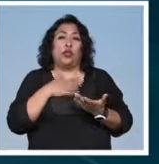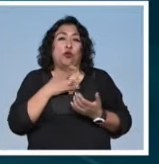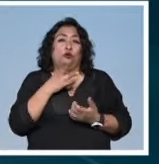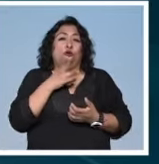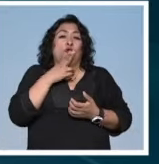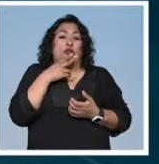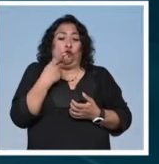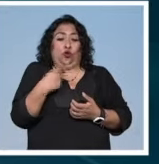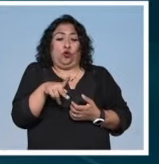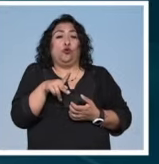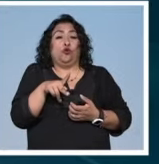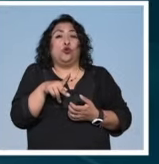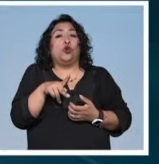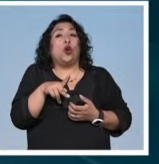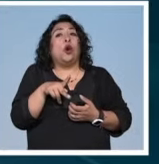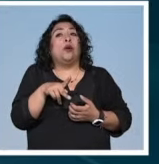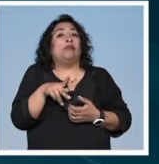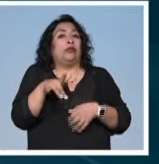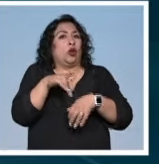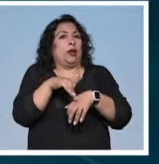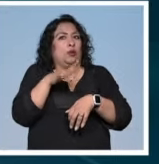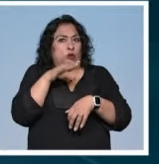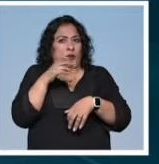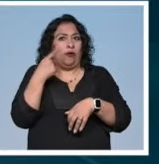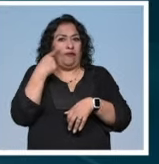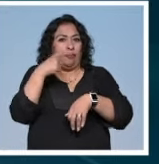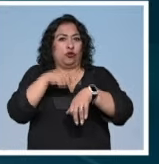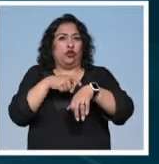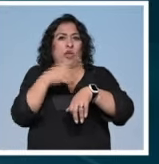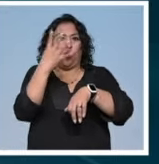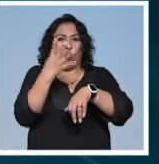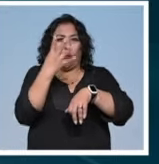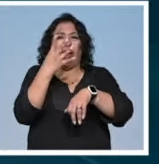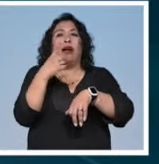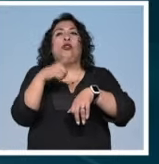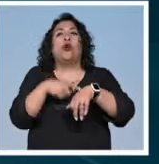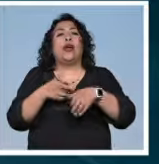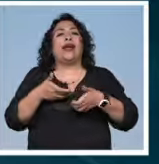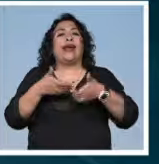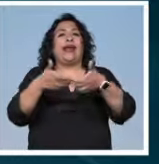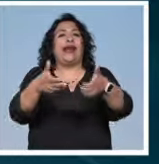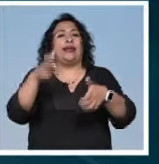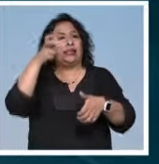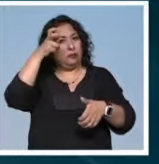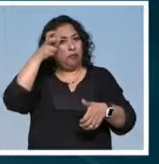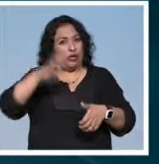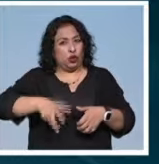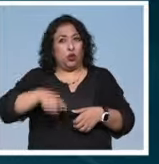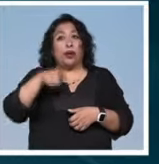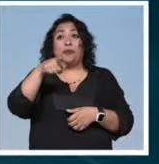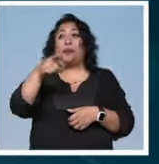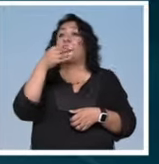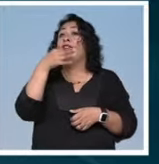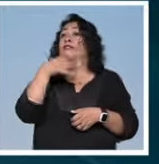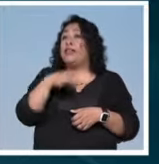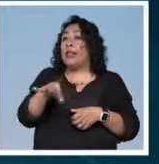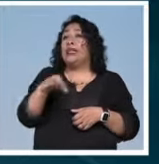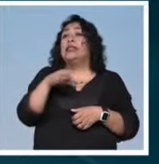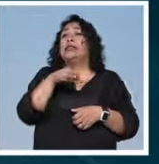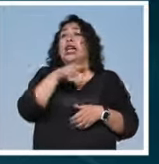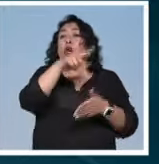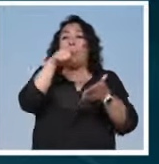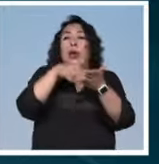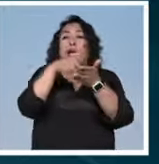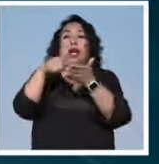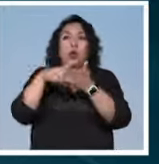patrimonio intangible estará presente a las 4 de la tarde por las principales calles de Pachuca. En esta fiesta, cada rincón de